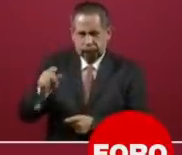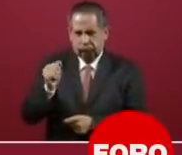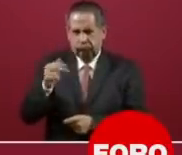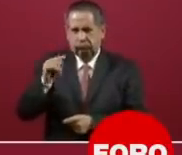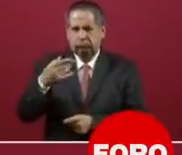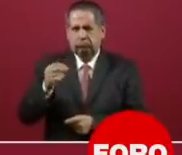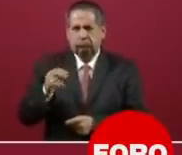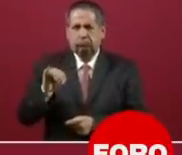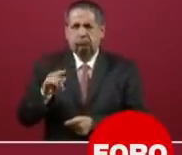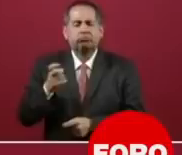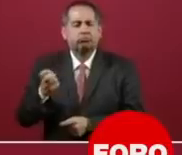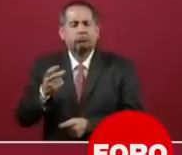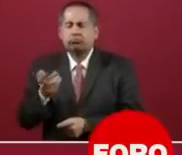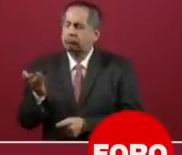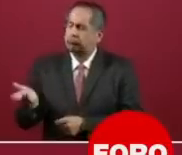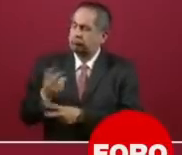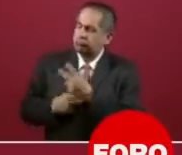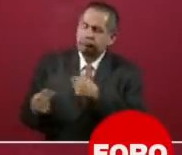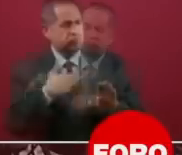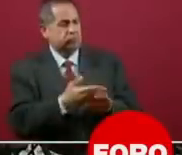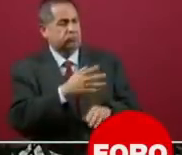Por eso le pedí que estuviera aquí.